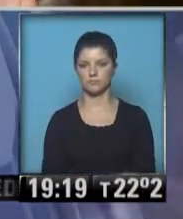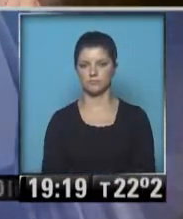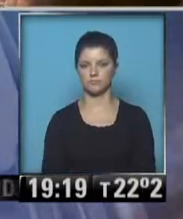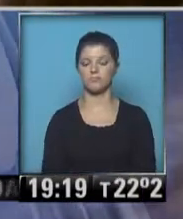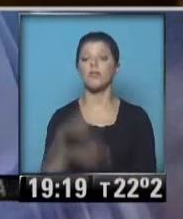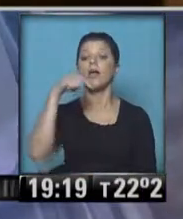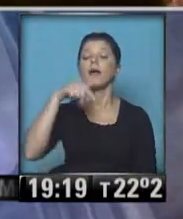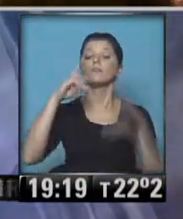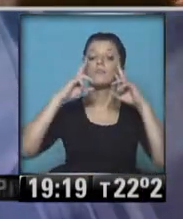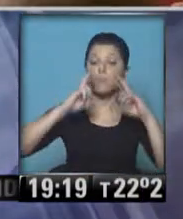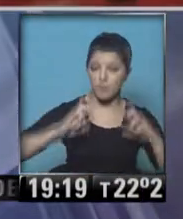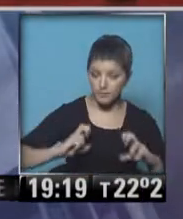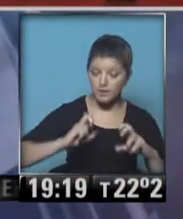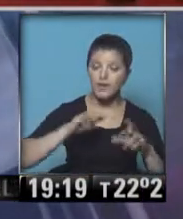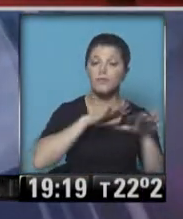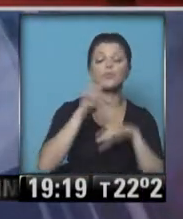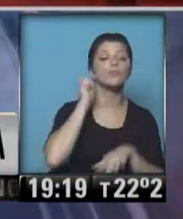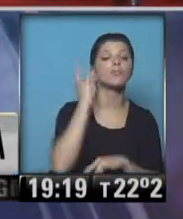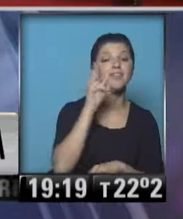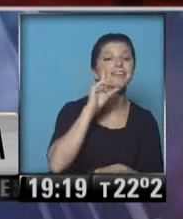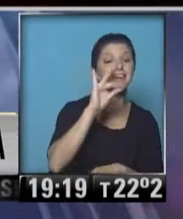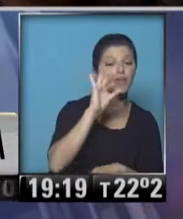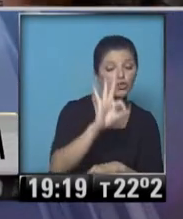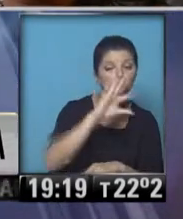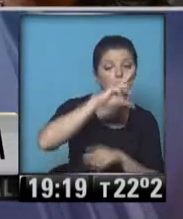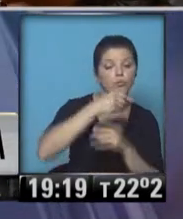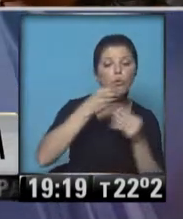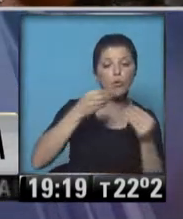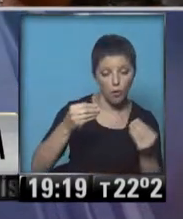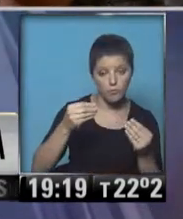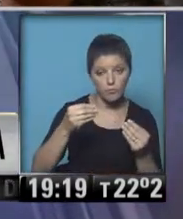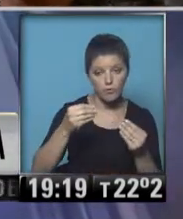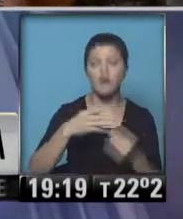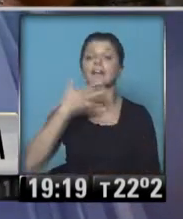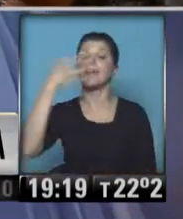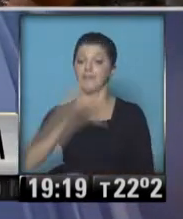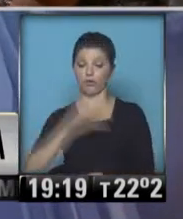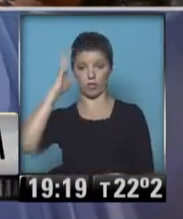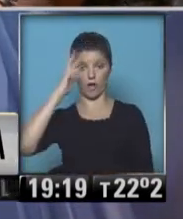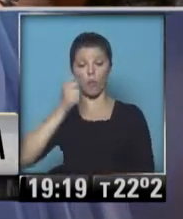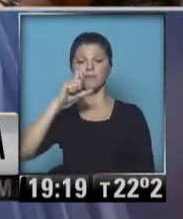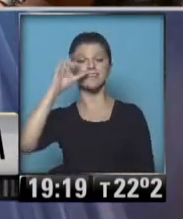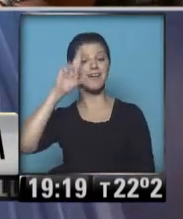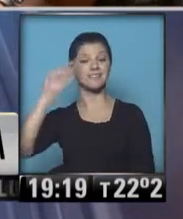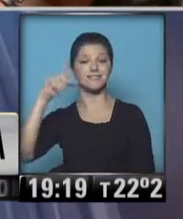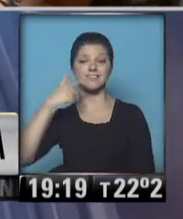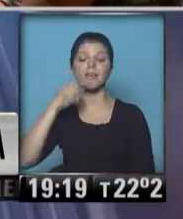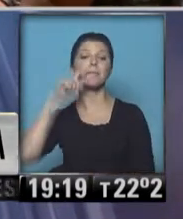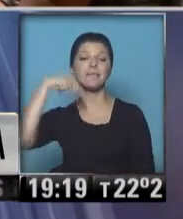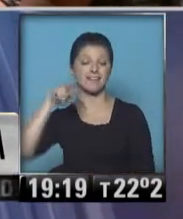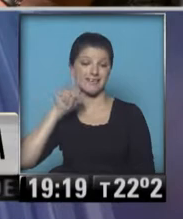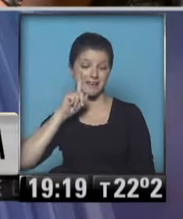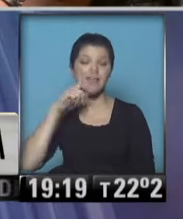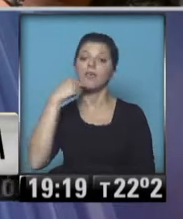Causa que investiga la apropiación de Ignacio Guido Montoya Carlotto y la decisión de la jueza Servini de Cubría, que